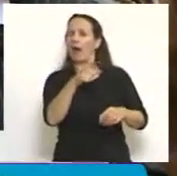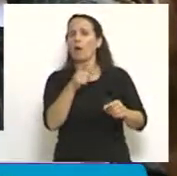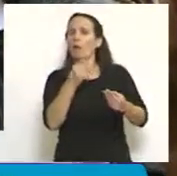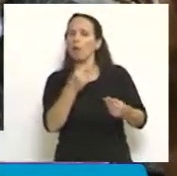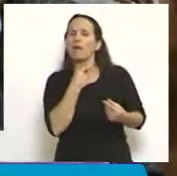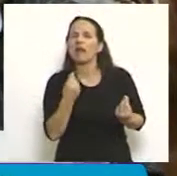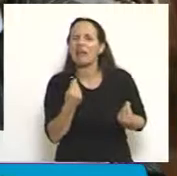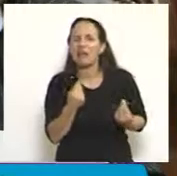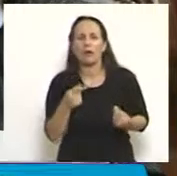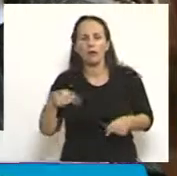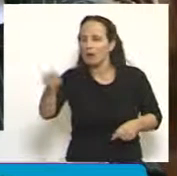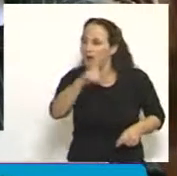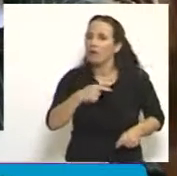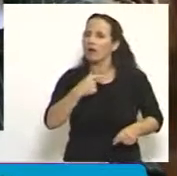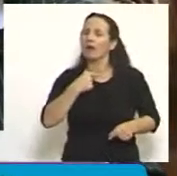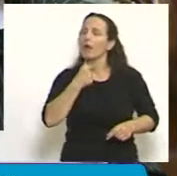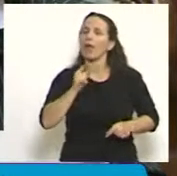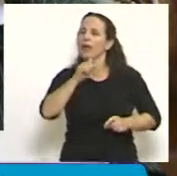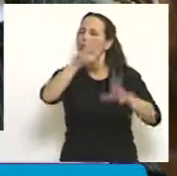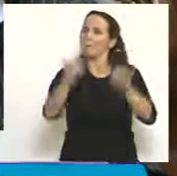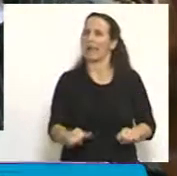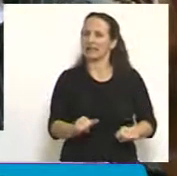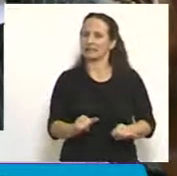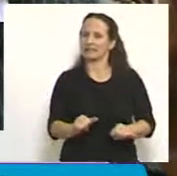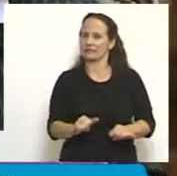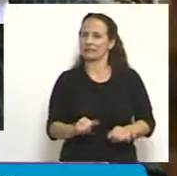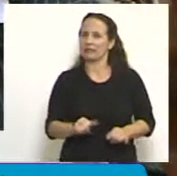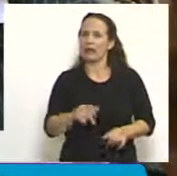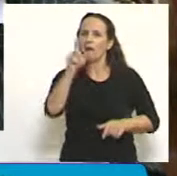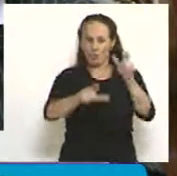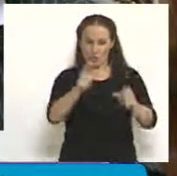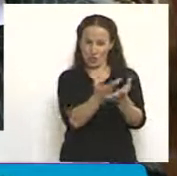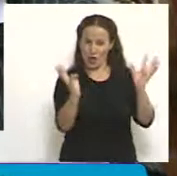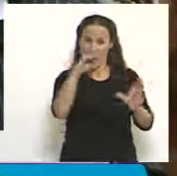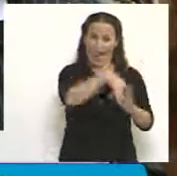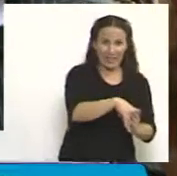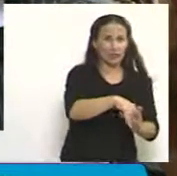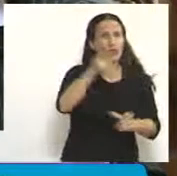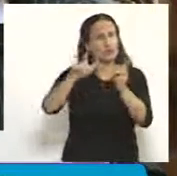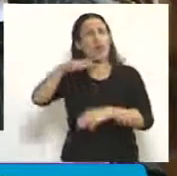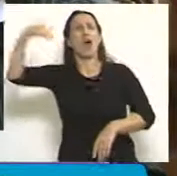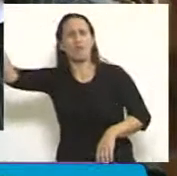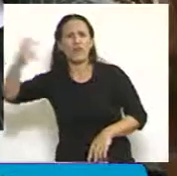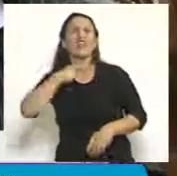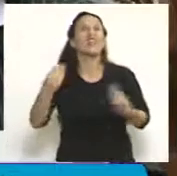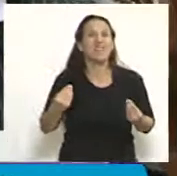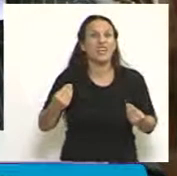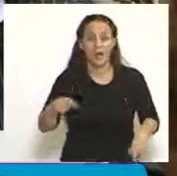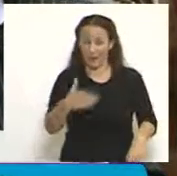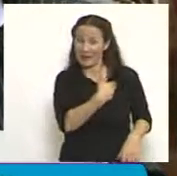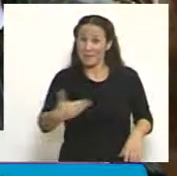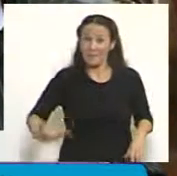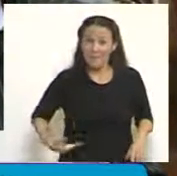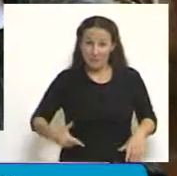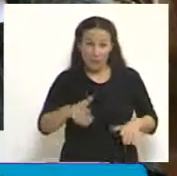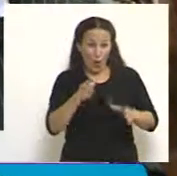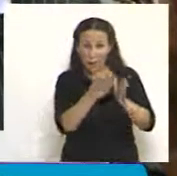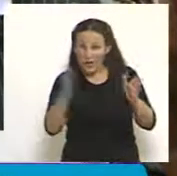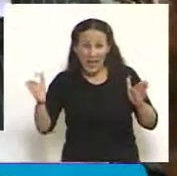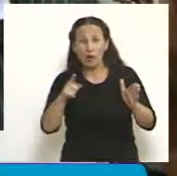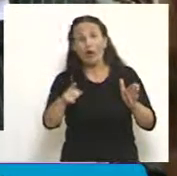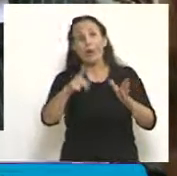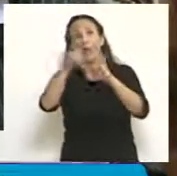de ejecución de nuevos titulares, implica siempre el concurso para el